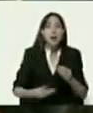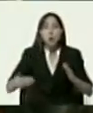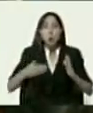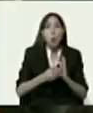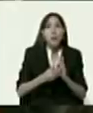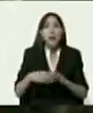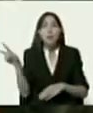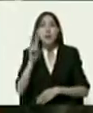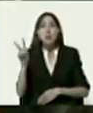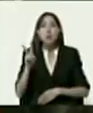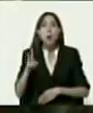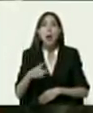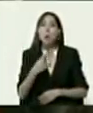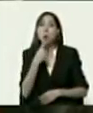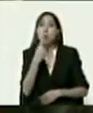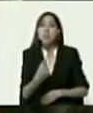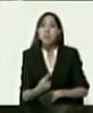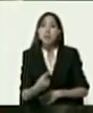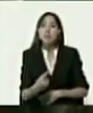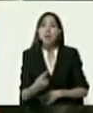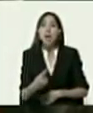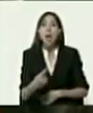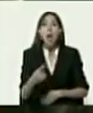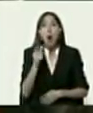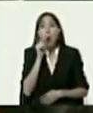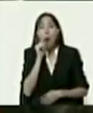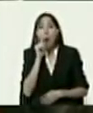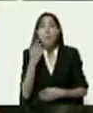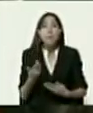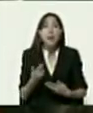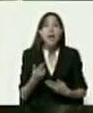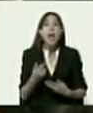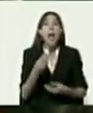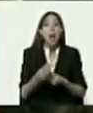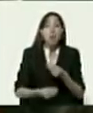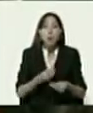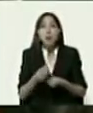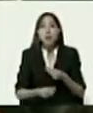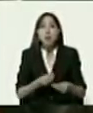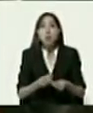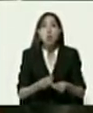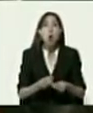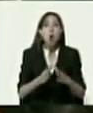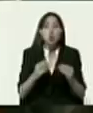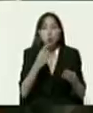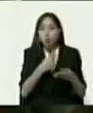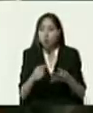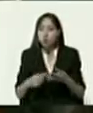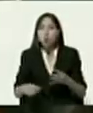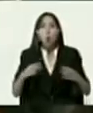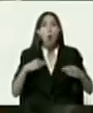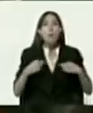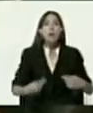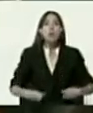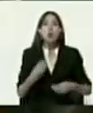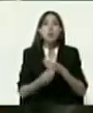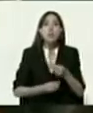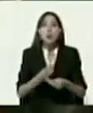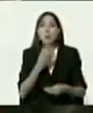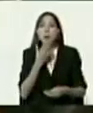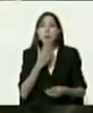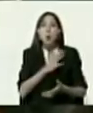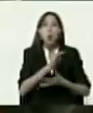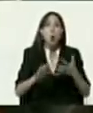relator Yesairis, podría sostenerse que los intentos de utilizar los suministros humanitarios para exacerbar las tensiones en la